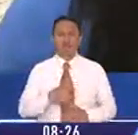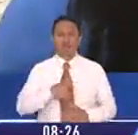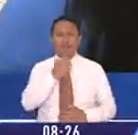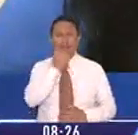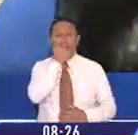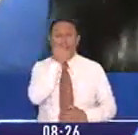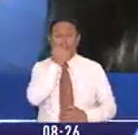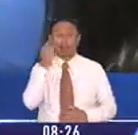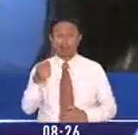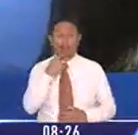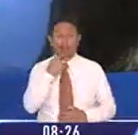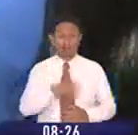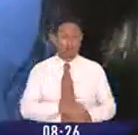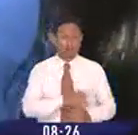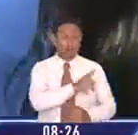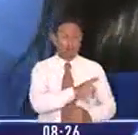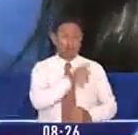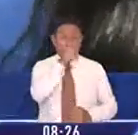porque él me amenazó